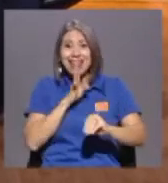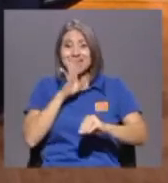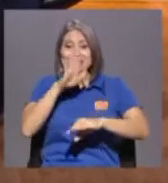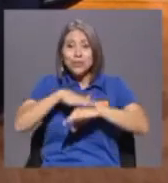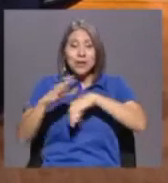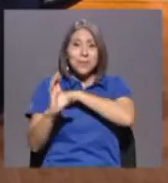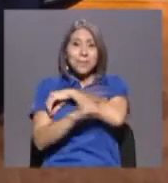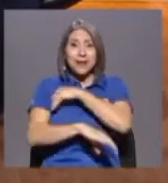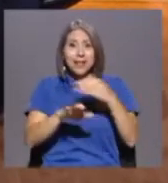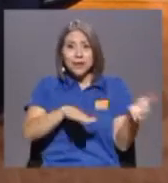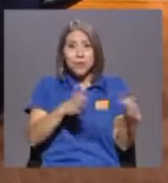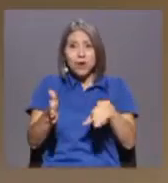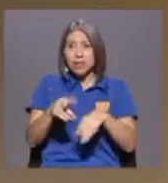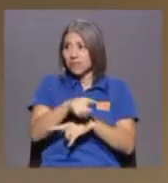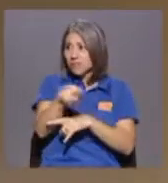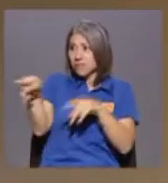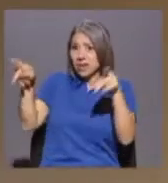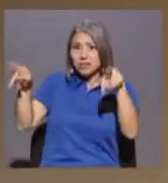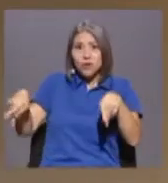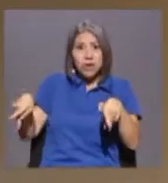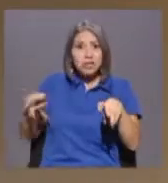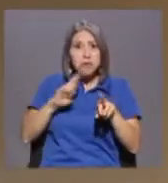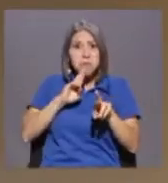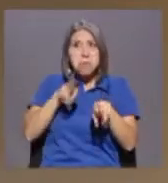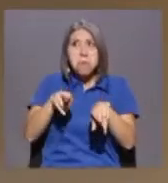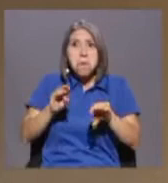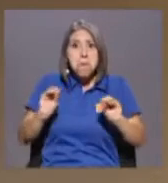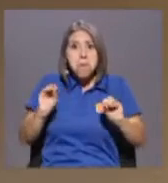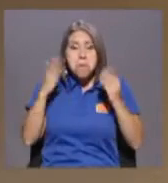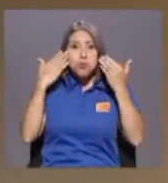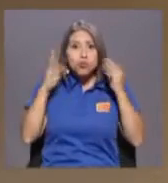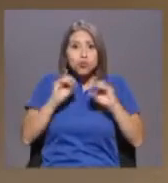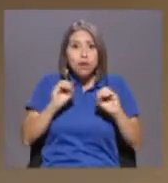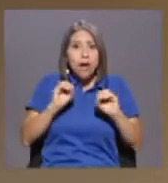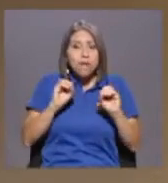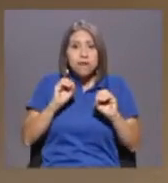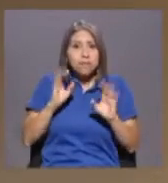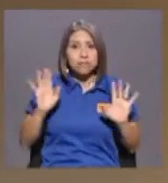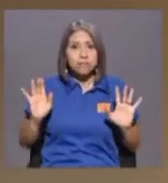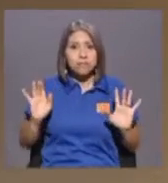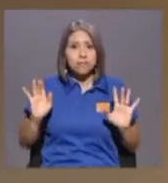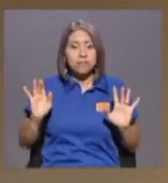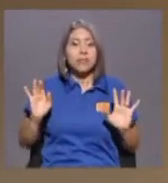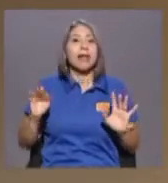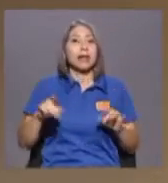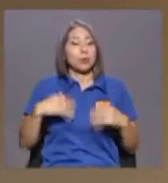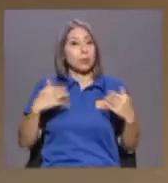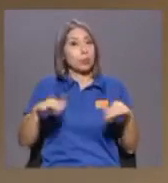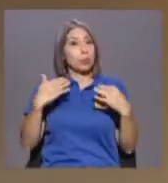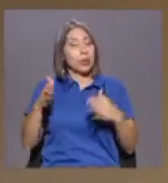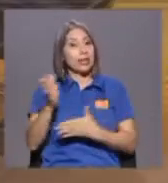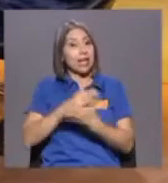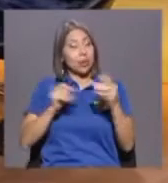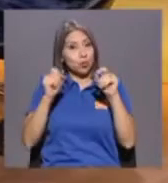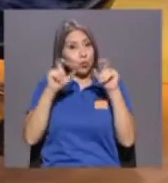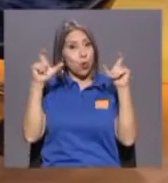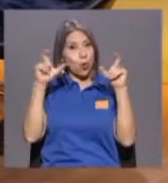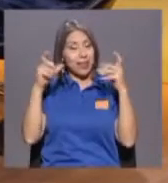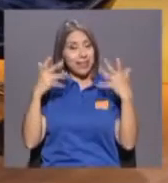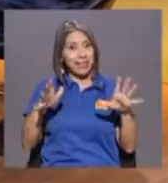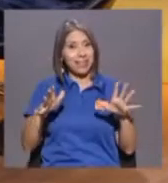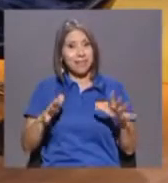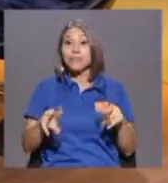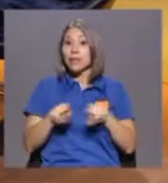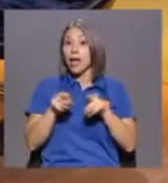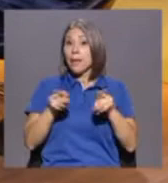Nunca logré una respuesta certera de la gente, puesto que es muy sorprendente. Y por el contexto